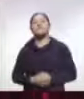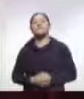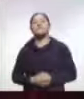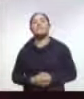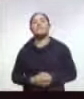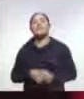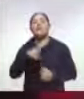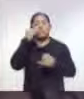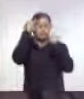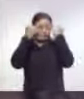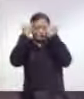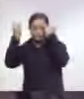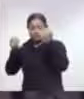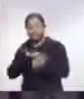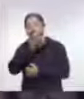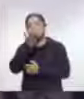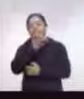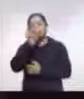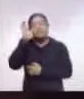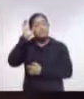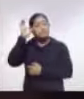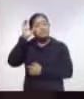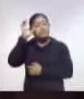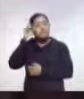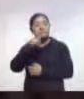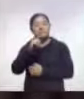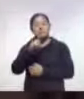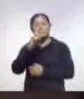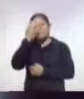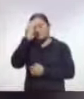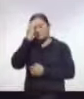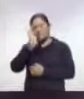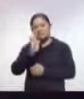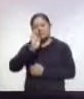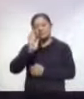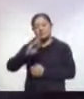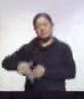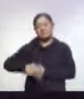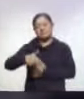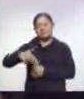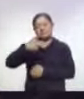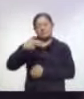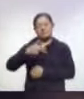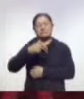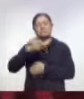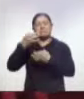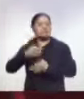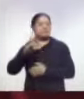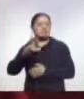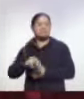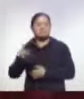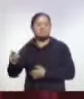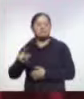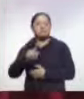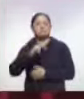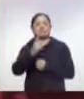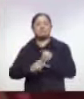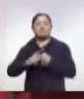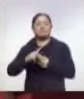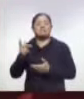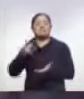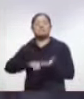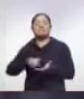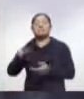canción tradicional coreana, es considerada el himno no oficial del país. Dicha producción se podrá ver en